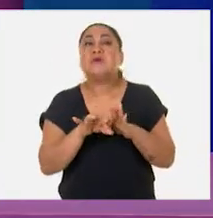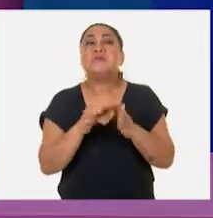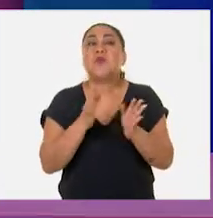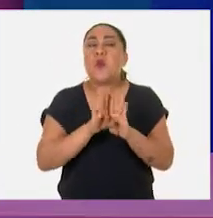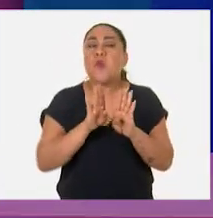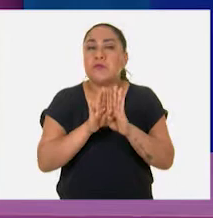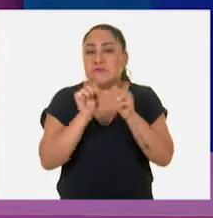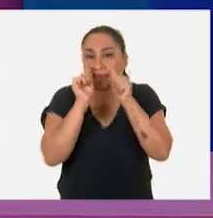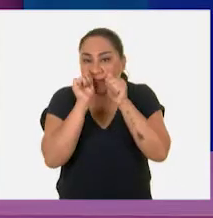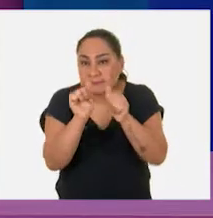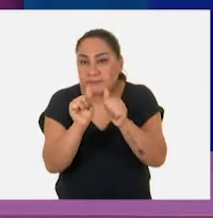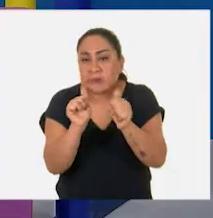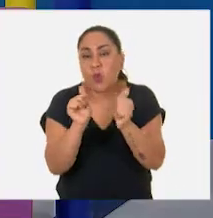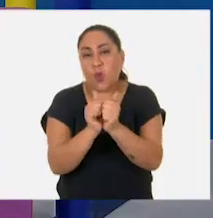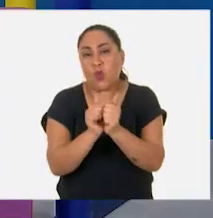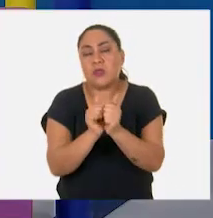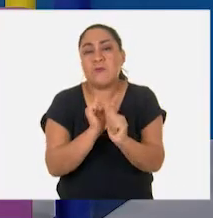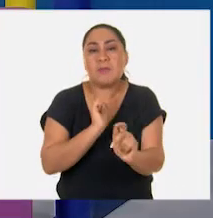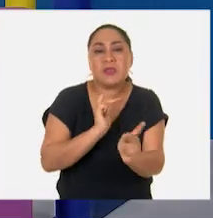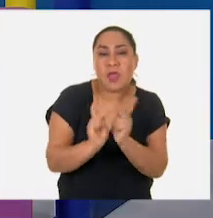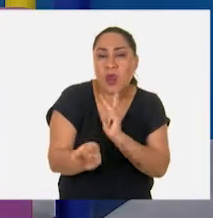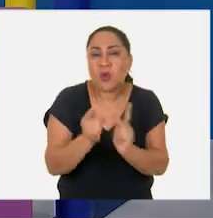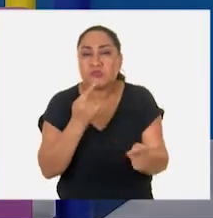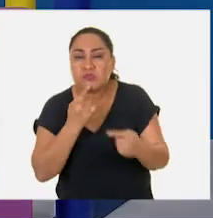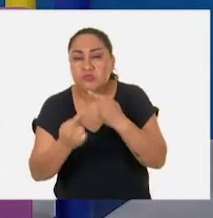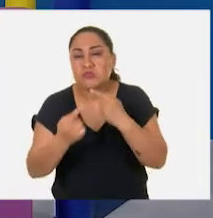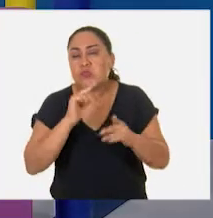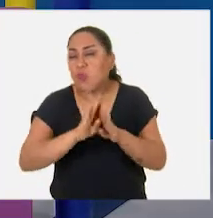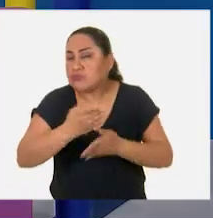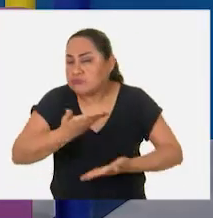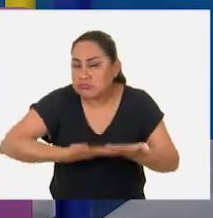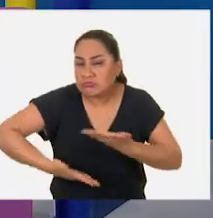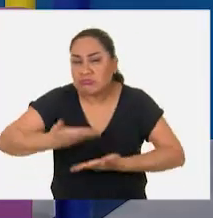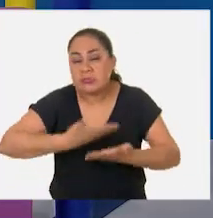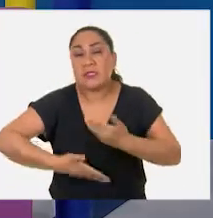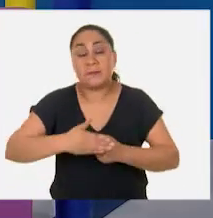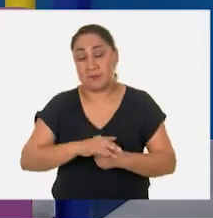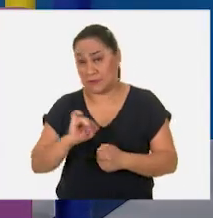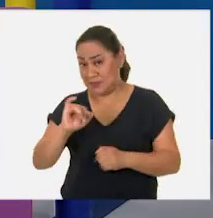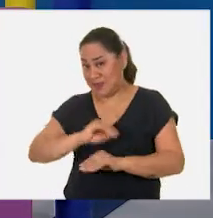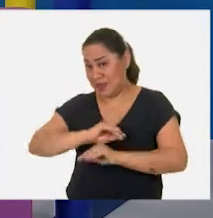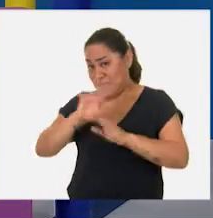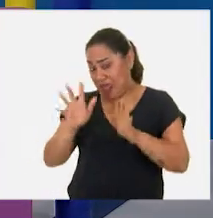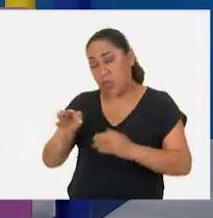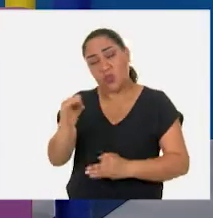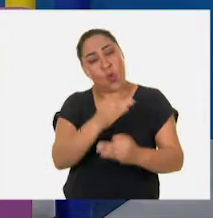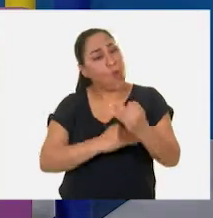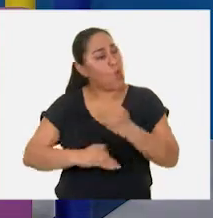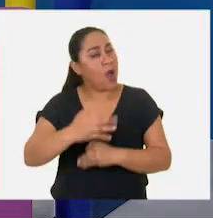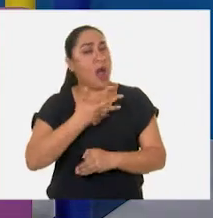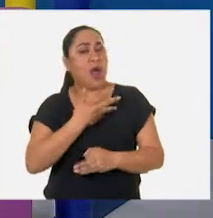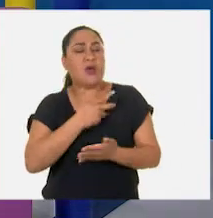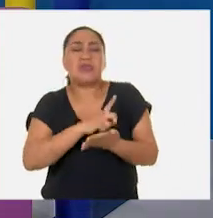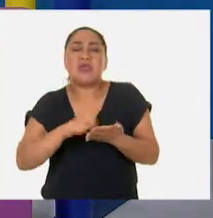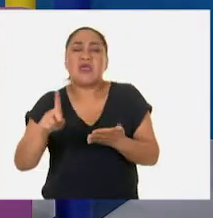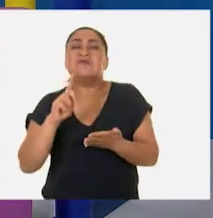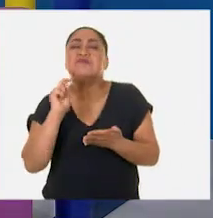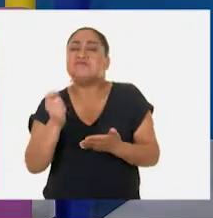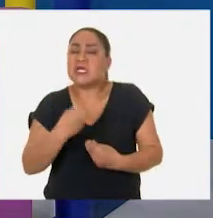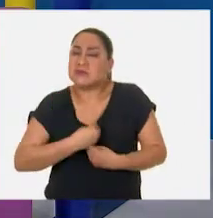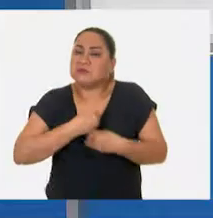diálogo. Claro. Todas y todos deben participar y expresar su punto de vista, como lo hicimos hace